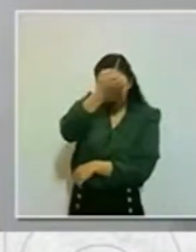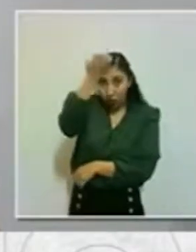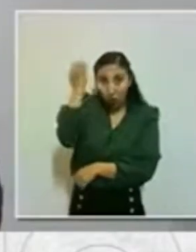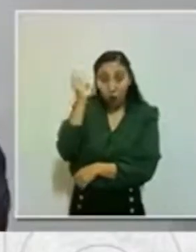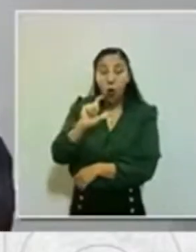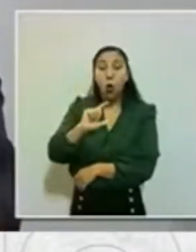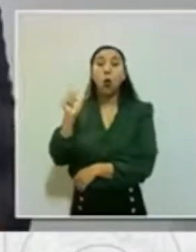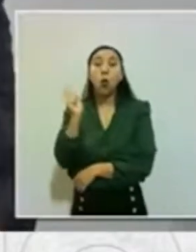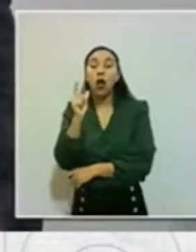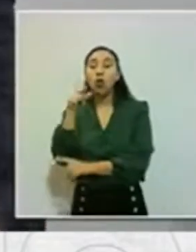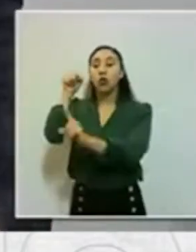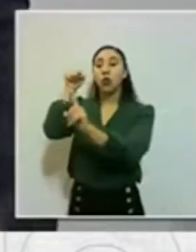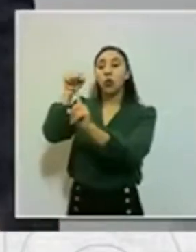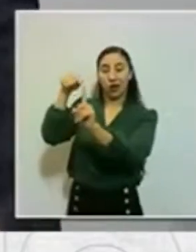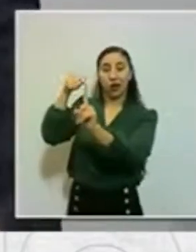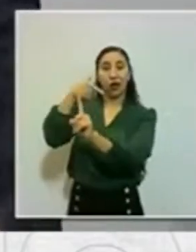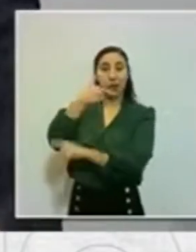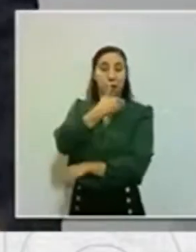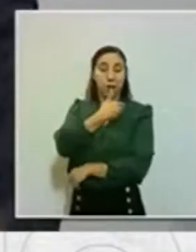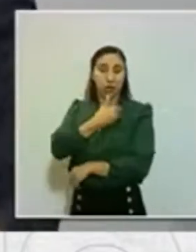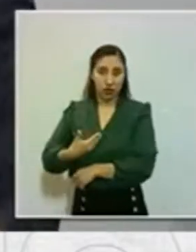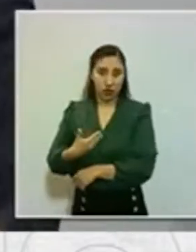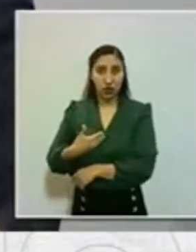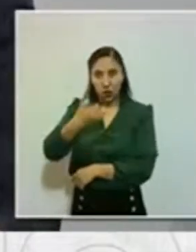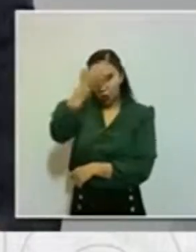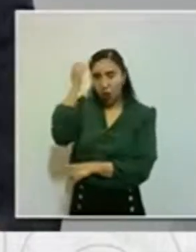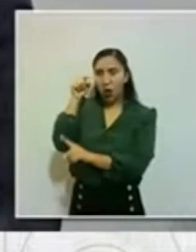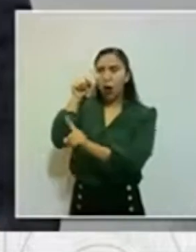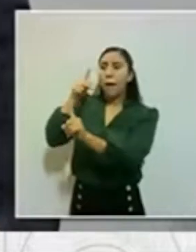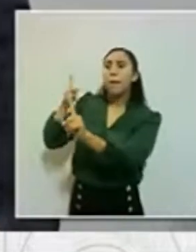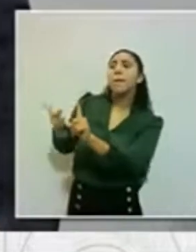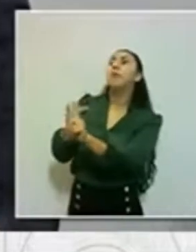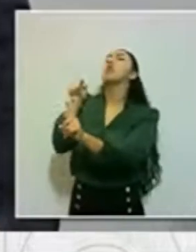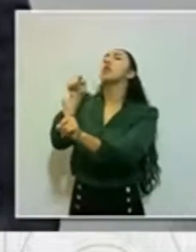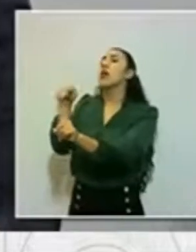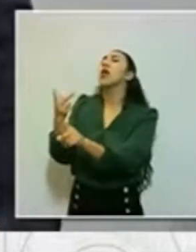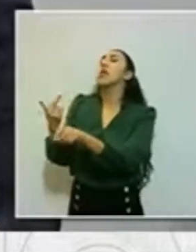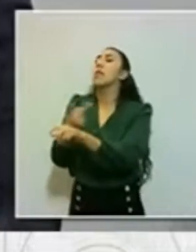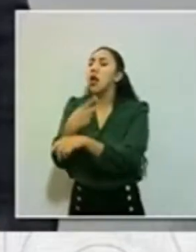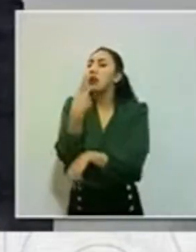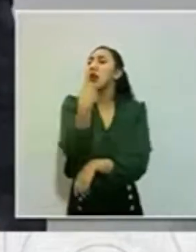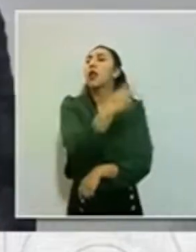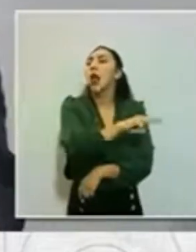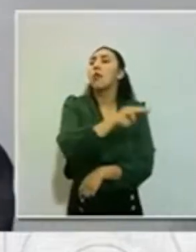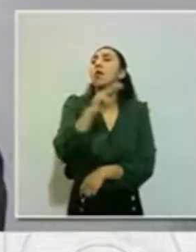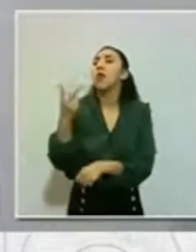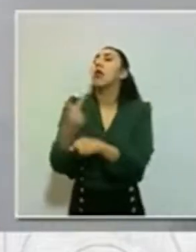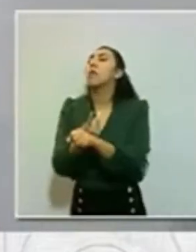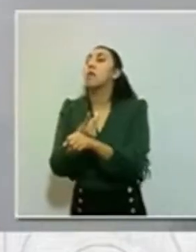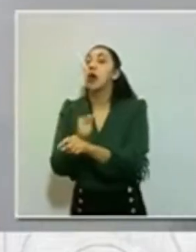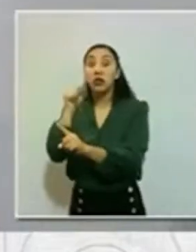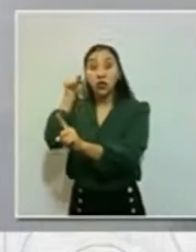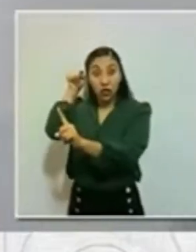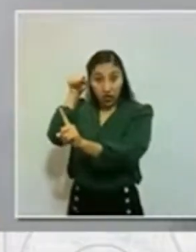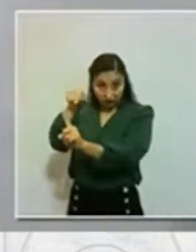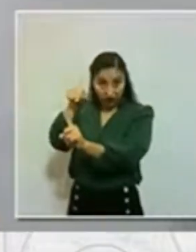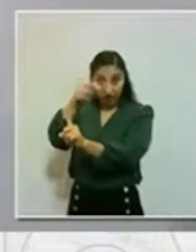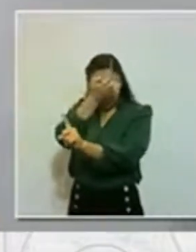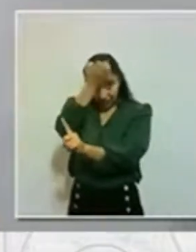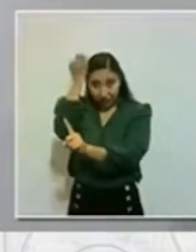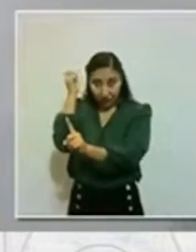inquirieron al presidente Peña Nieto sobre lo que ocurría en Michoacán, y a partir de ahí